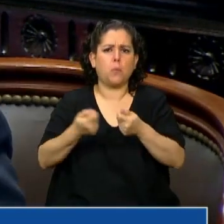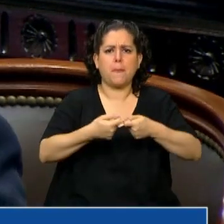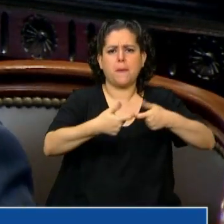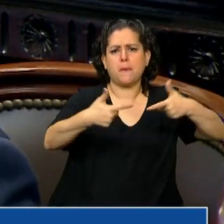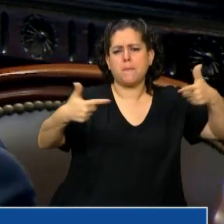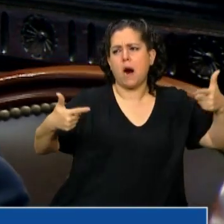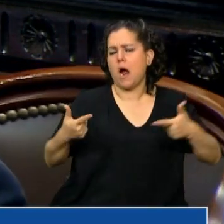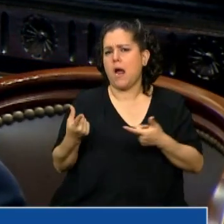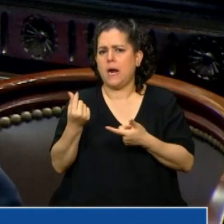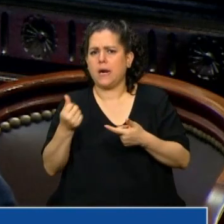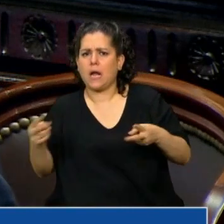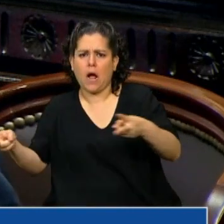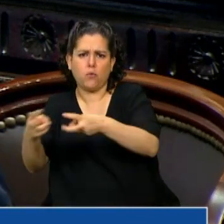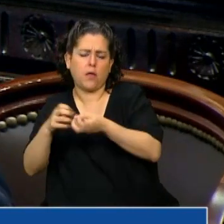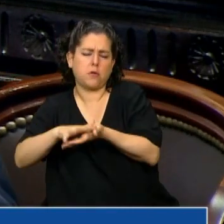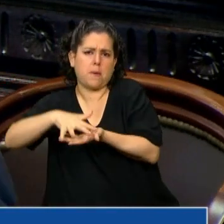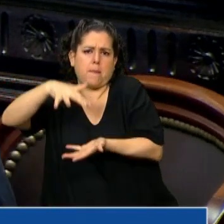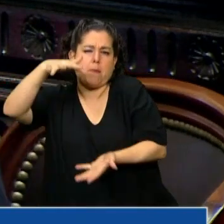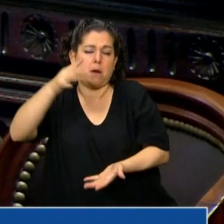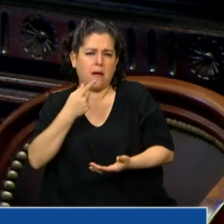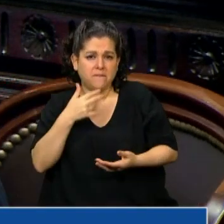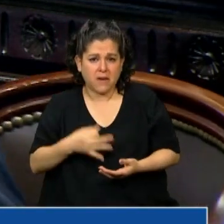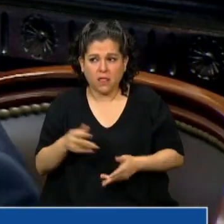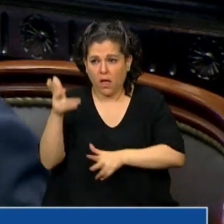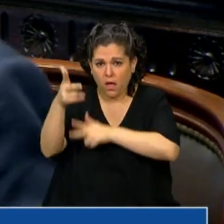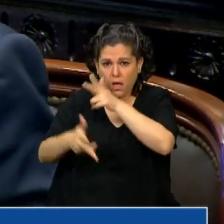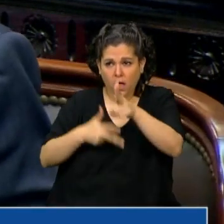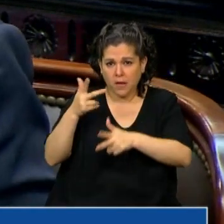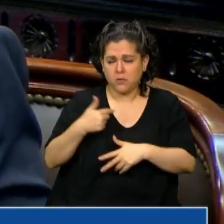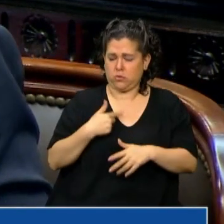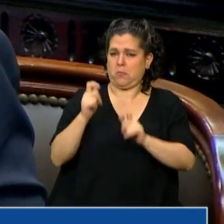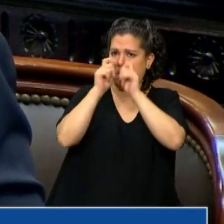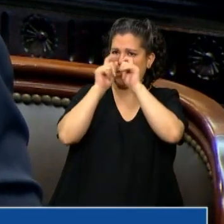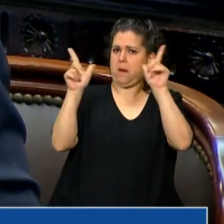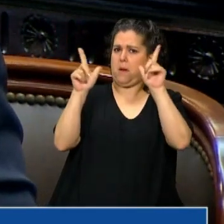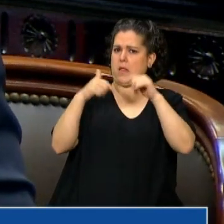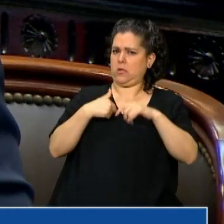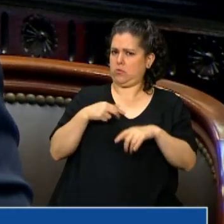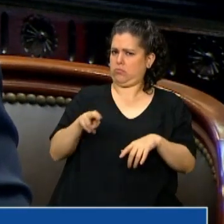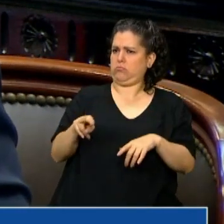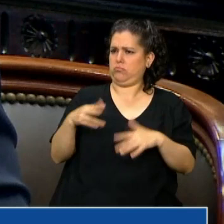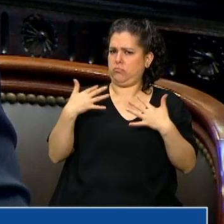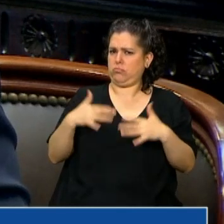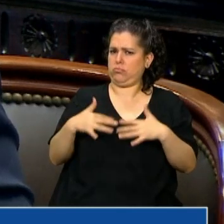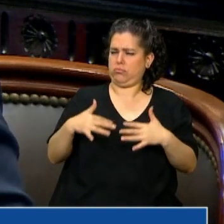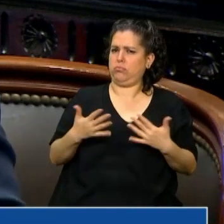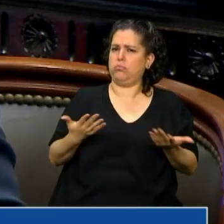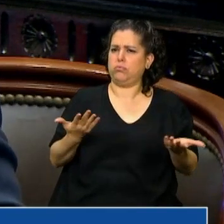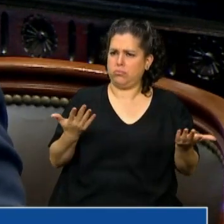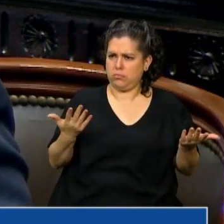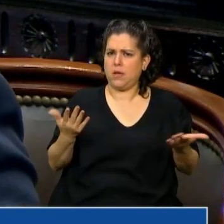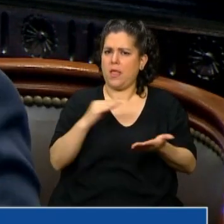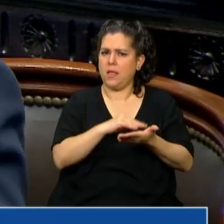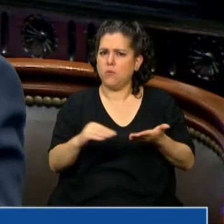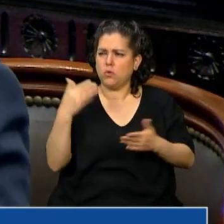la recaudación. La verdad que no se corresponde. Sí, me llama la atención que está tan laferiano hoy.